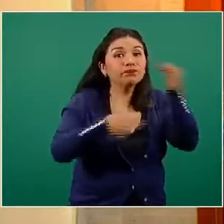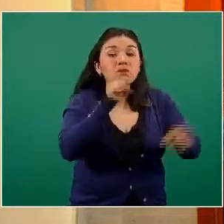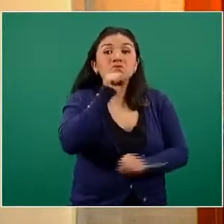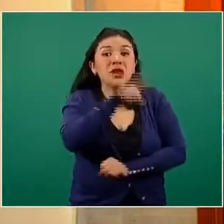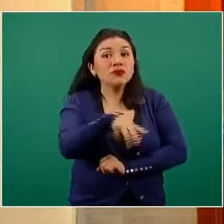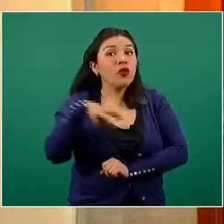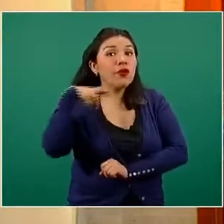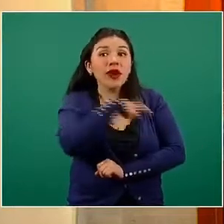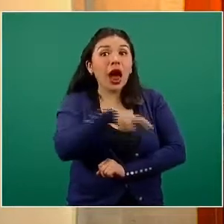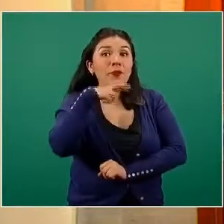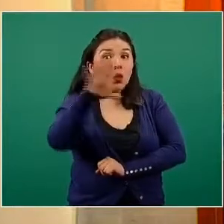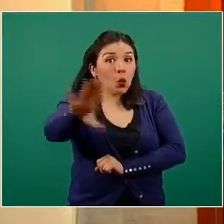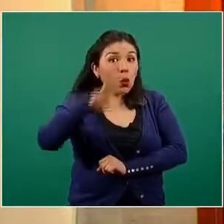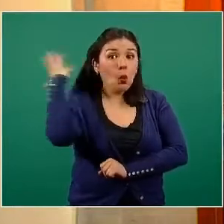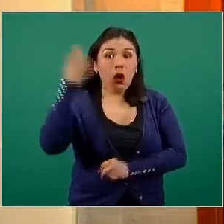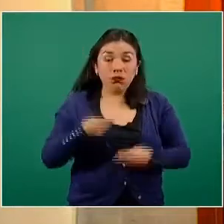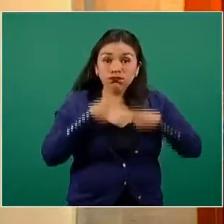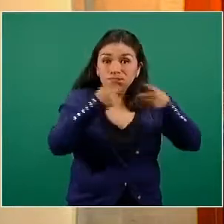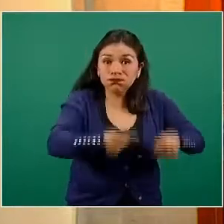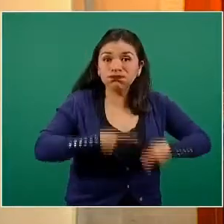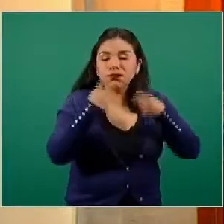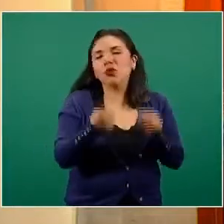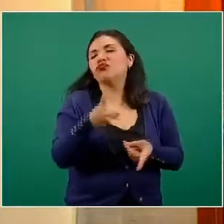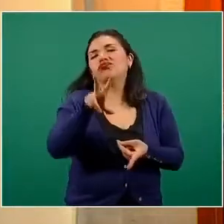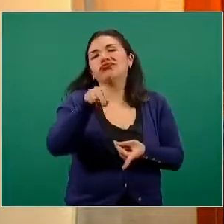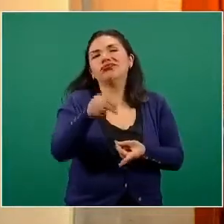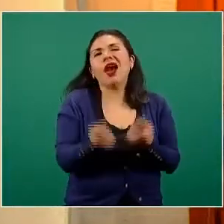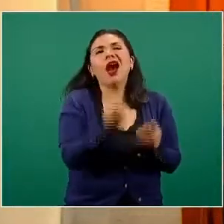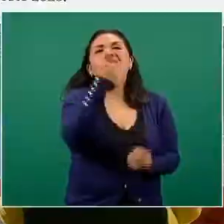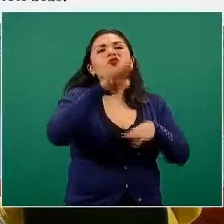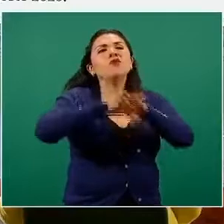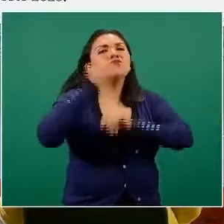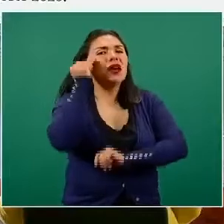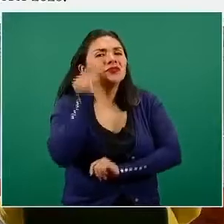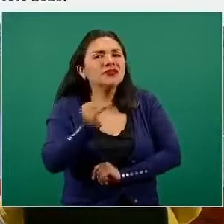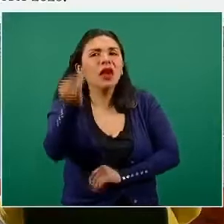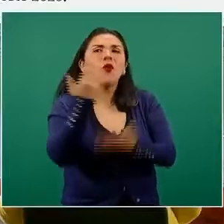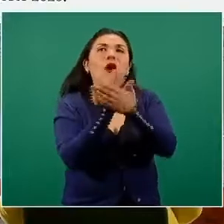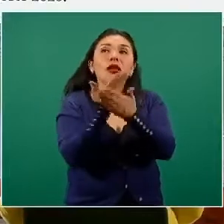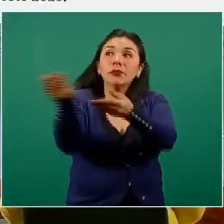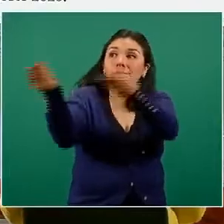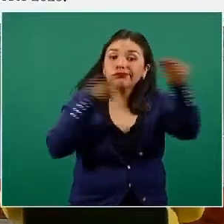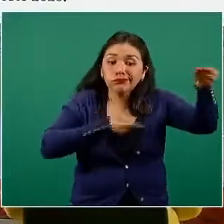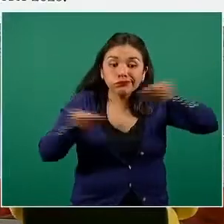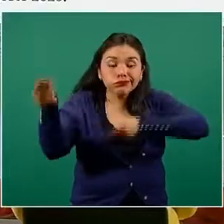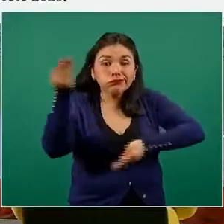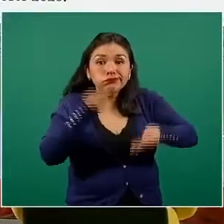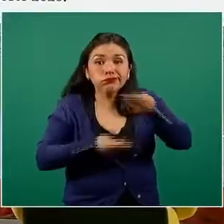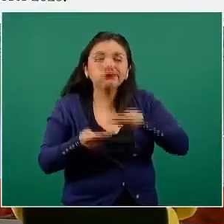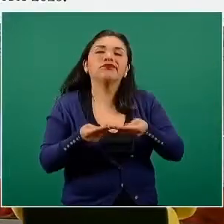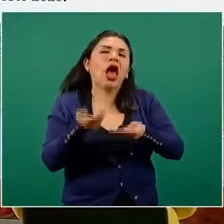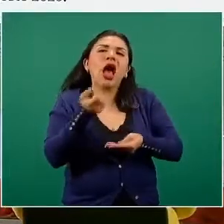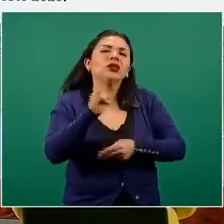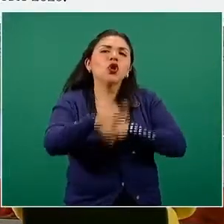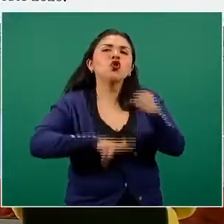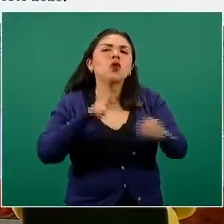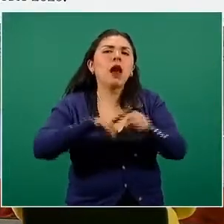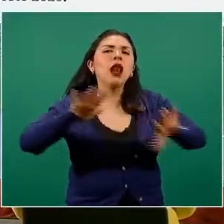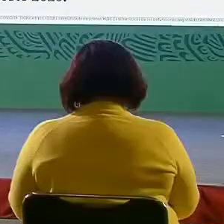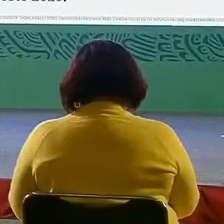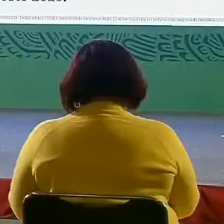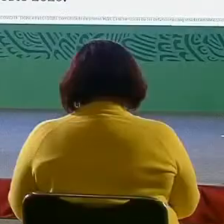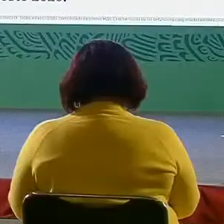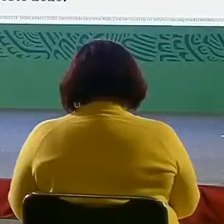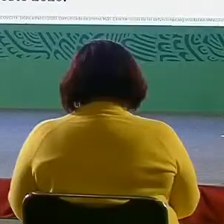misma prontitud y la misma exactitud. Entonces, es esperable que tengamos variabilidad, pero como pueden ver, la variabilidad